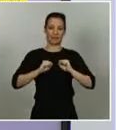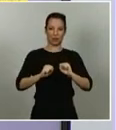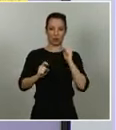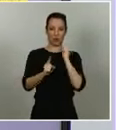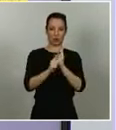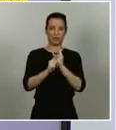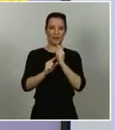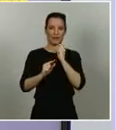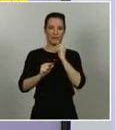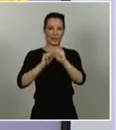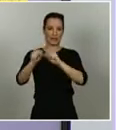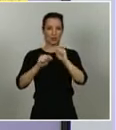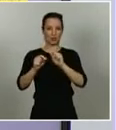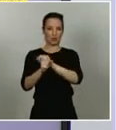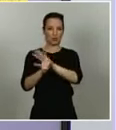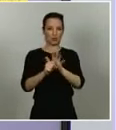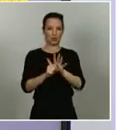tipo inmunoglobulina G.